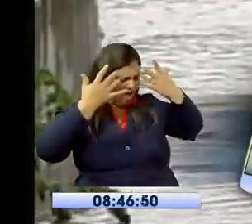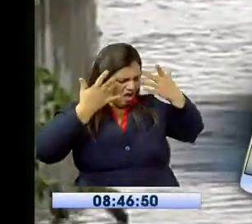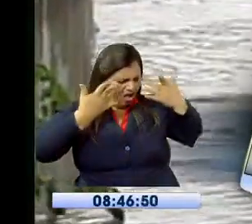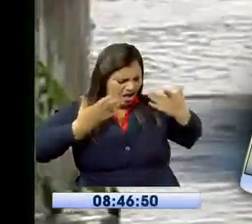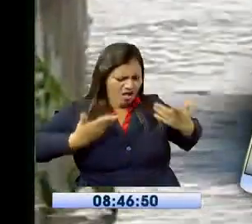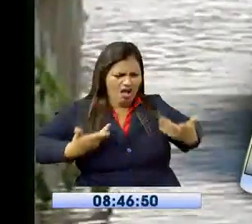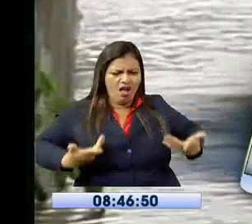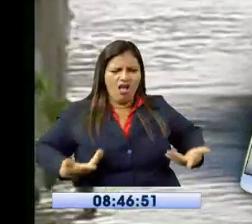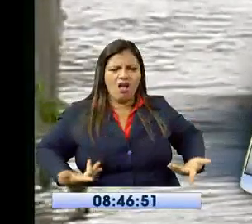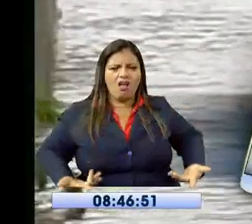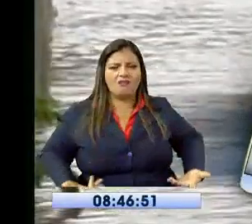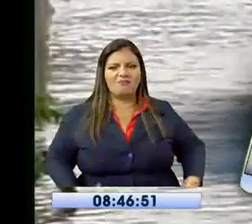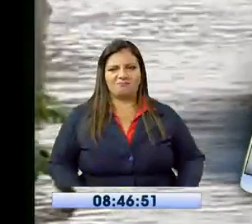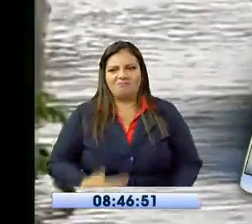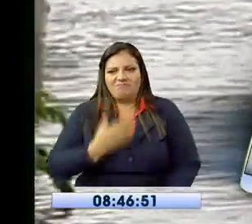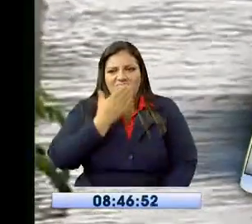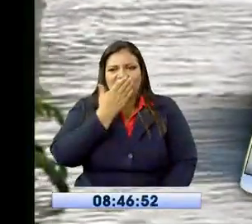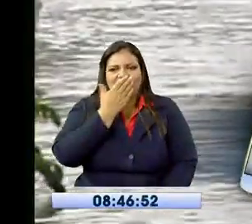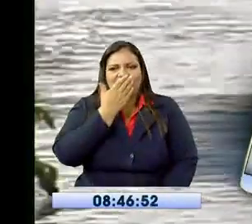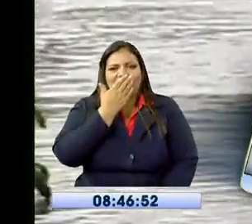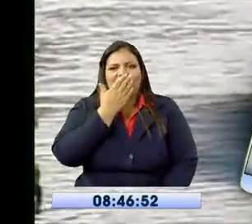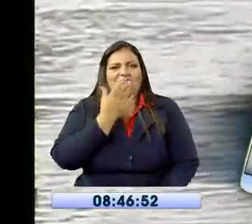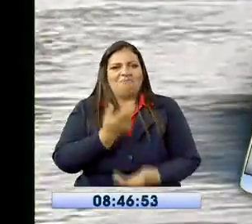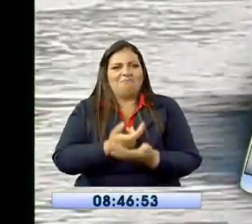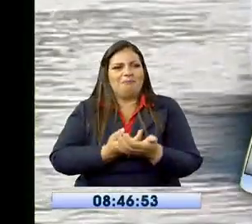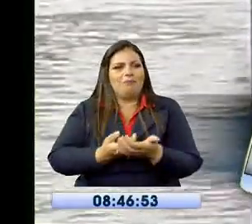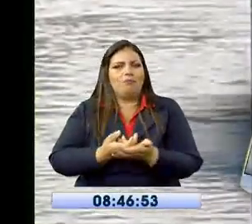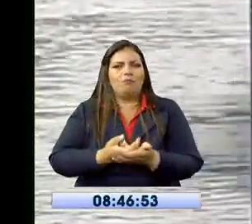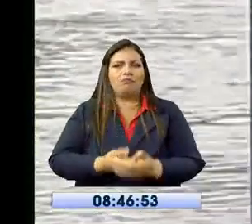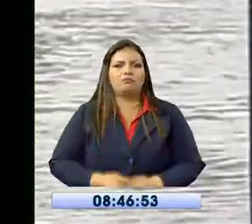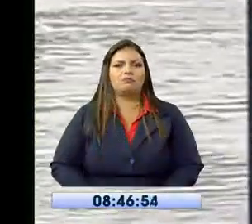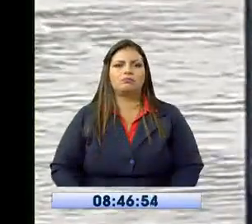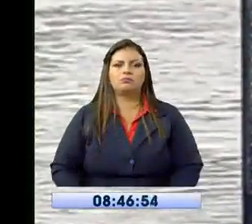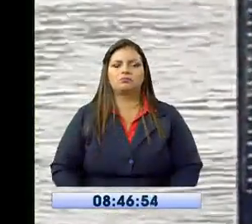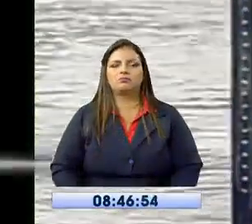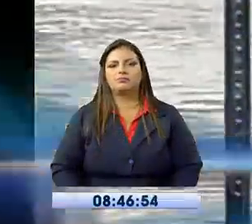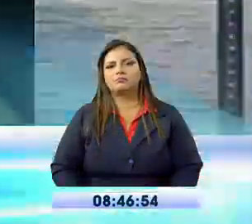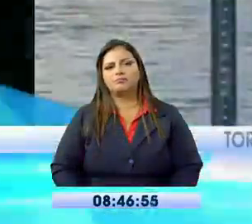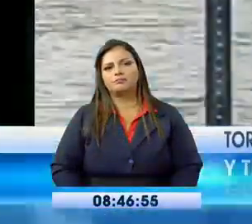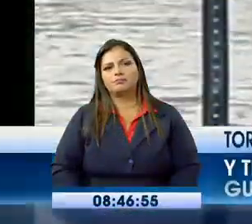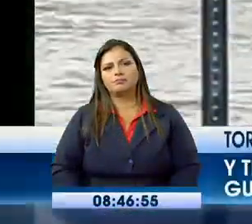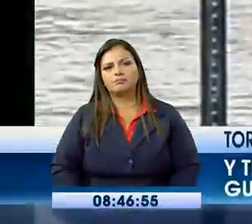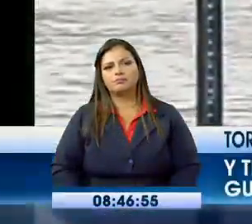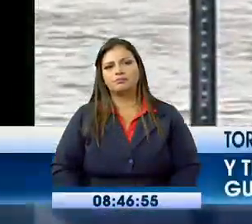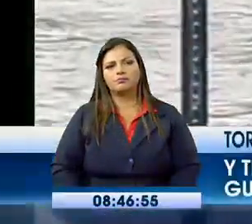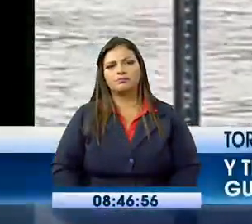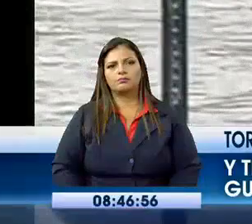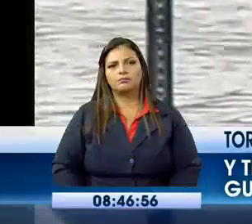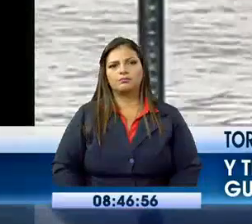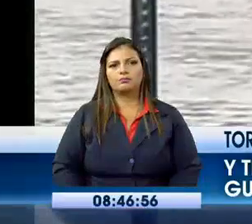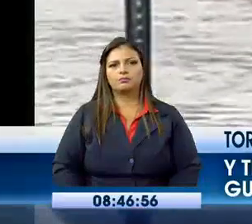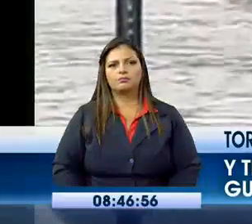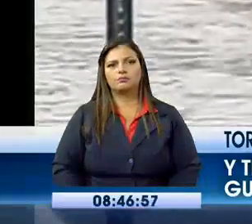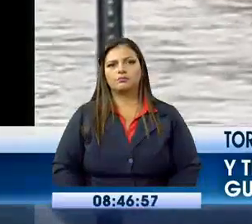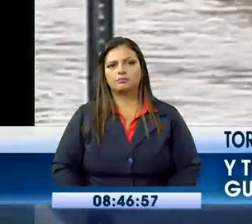porque hay gente lastimosamente que es así, que aceleran, y esto no solamente pasa aquí, sino donde hay paraderos de